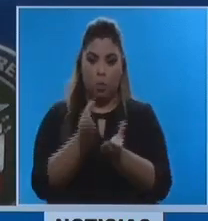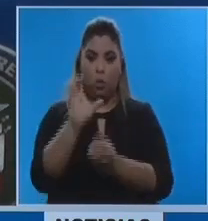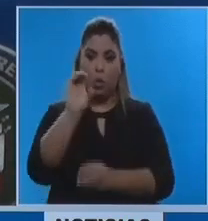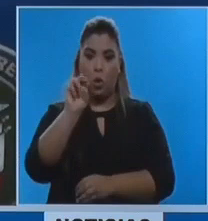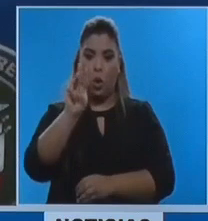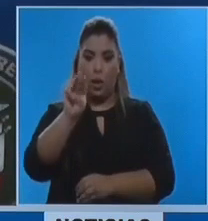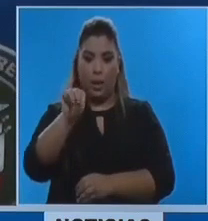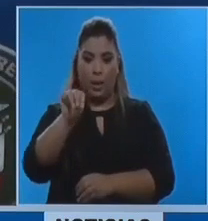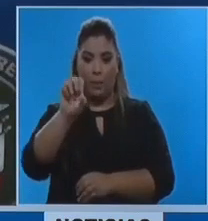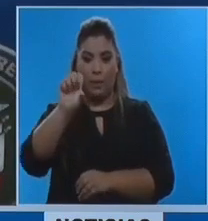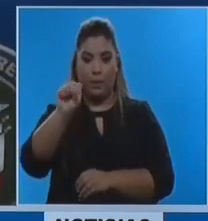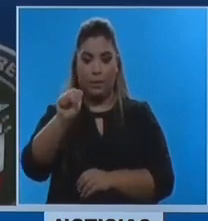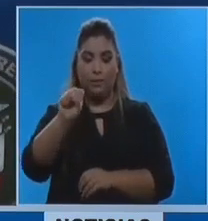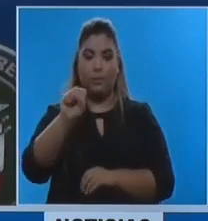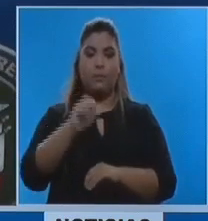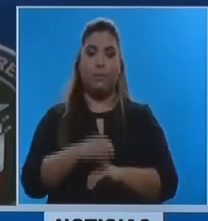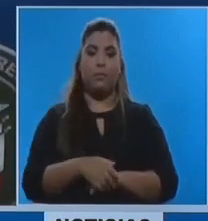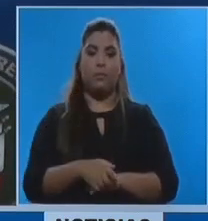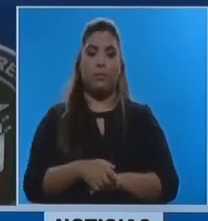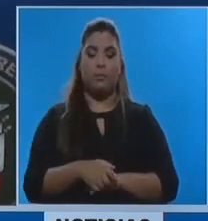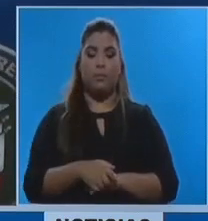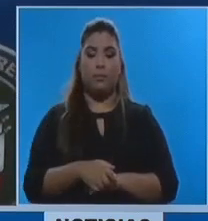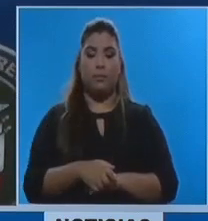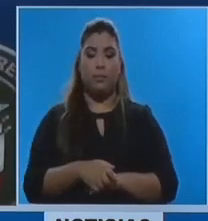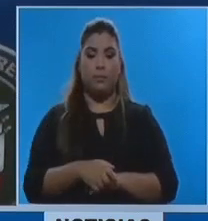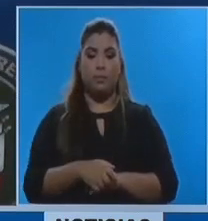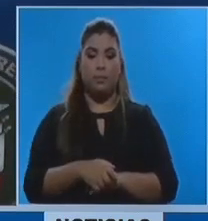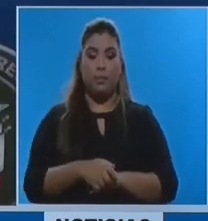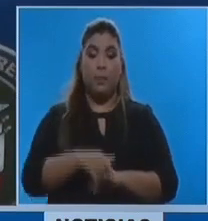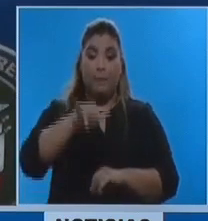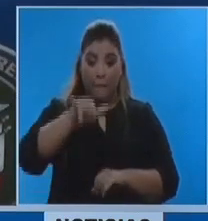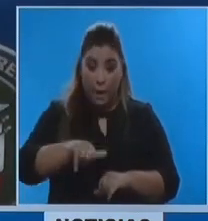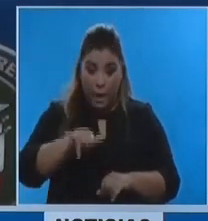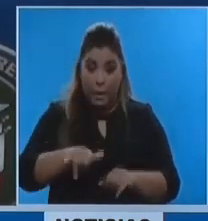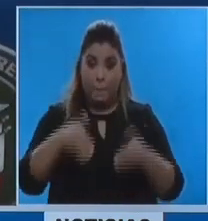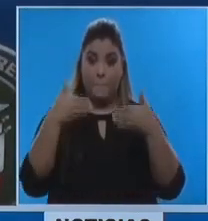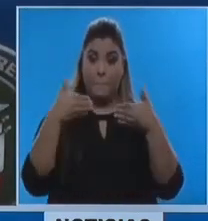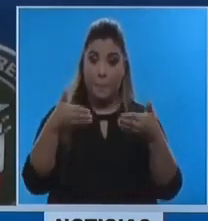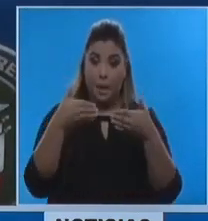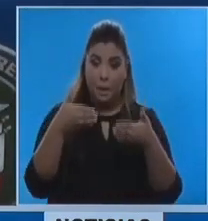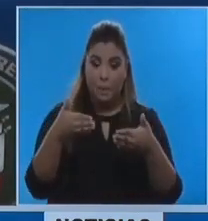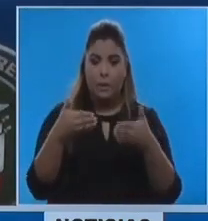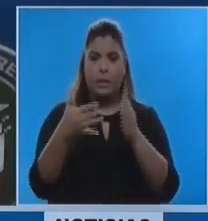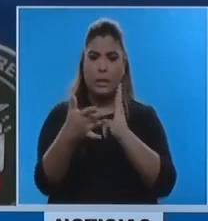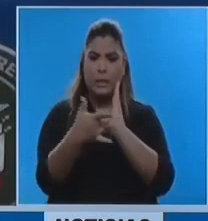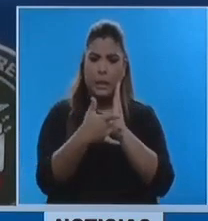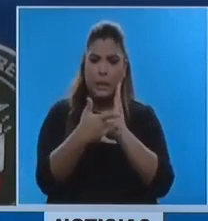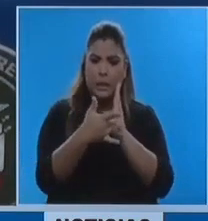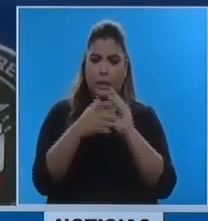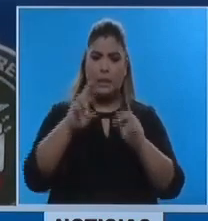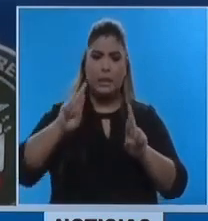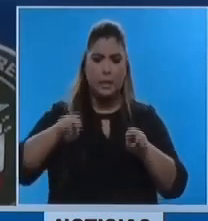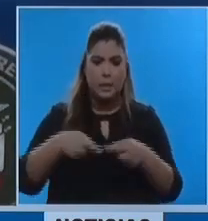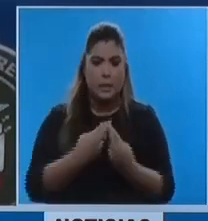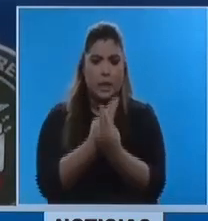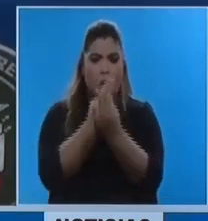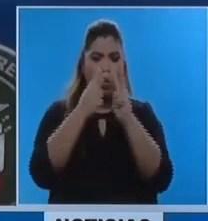la Salud. En cuanto a la situación en Panamá, el sistema de vigilancia